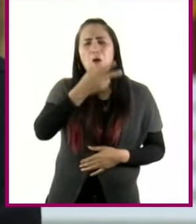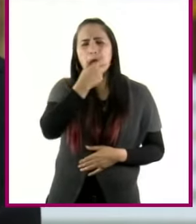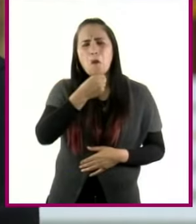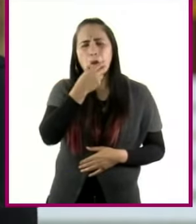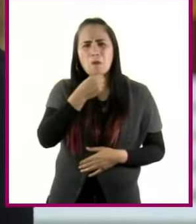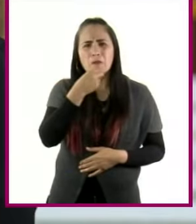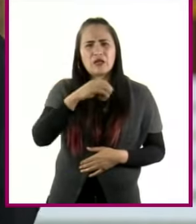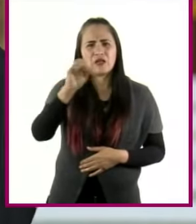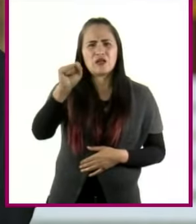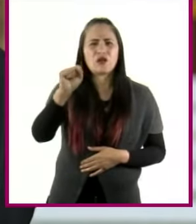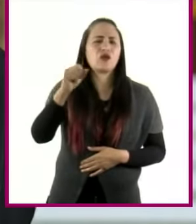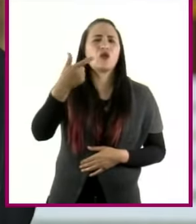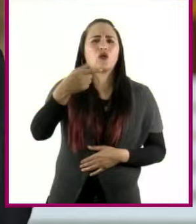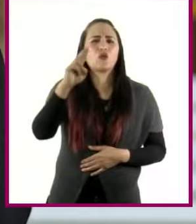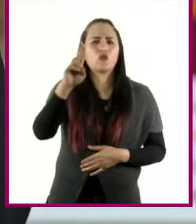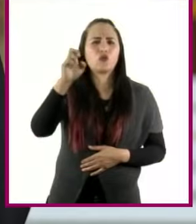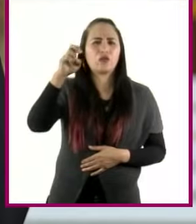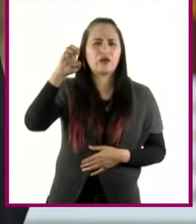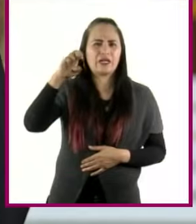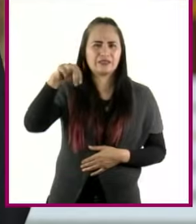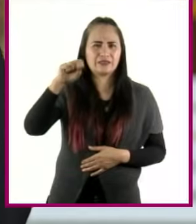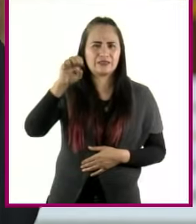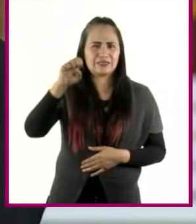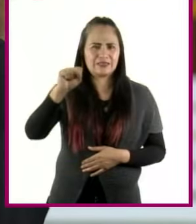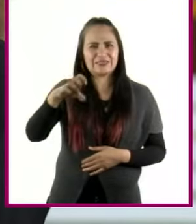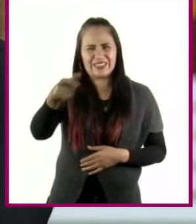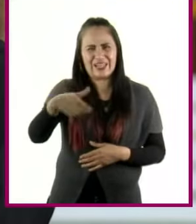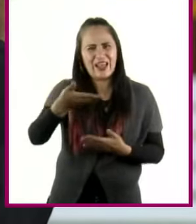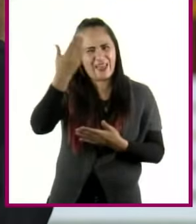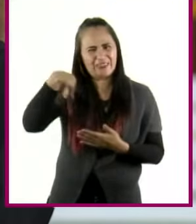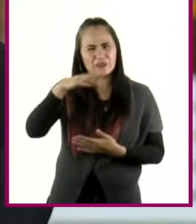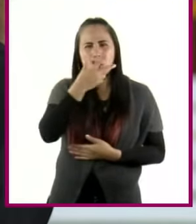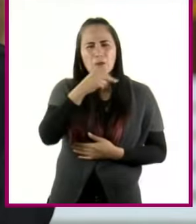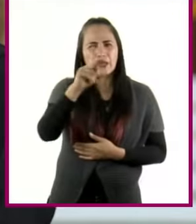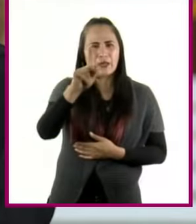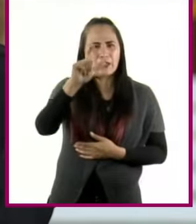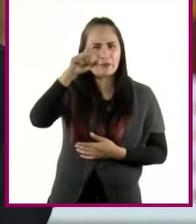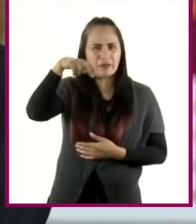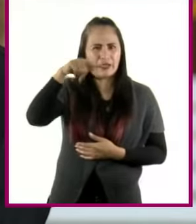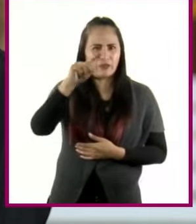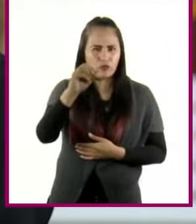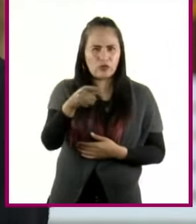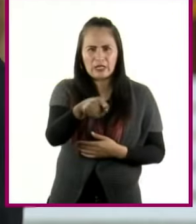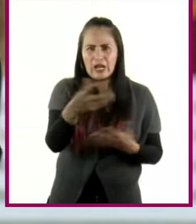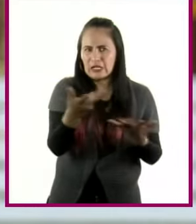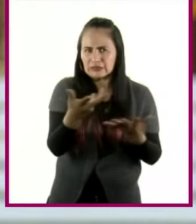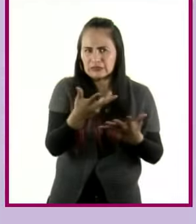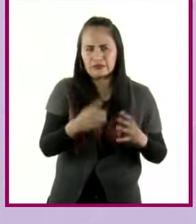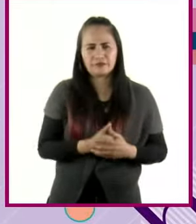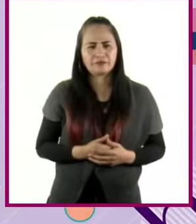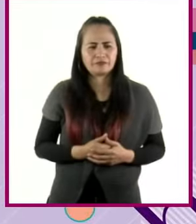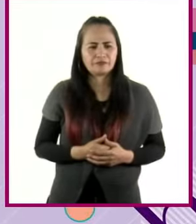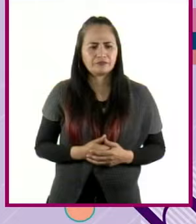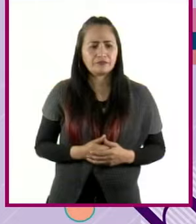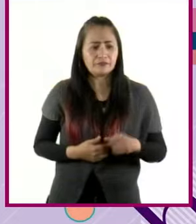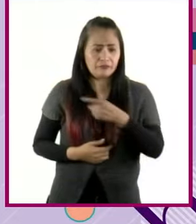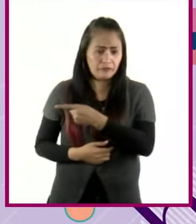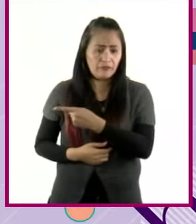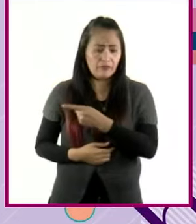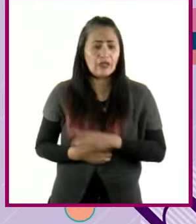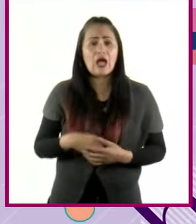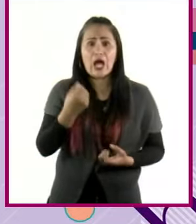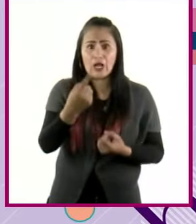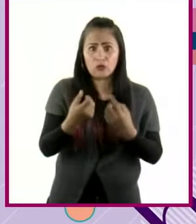sobre Platón y las almas de los hombres? Cuando estaba haciendo trabajos de albañilería en casa. Había algunos con alma de